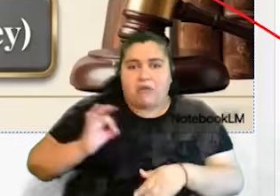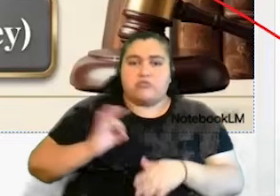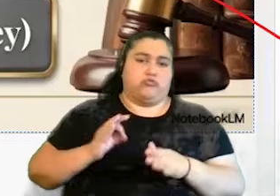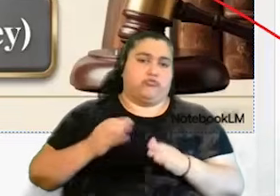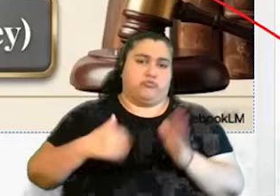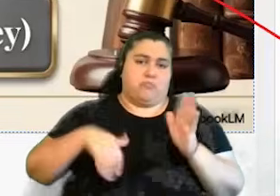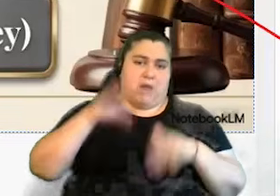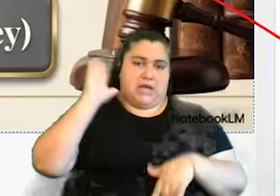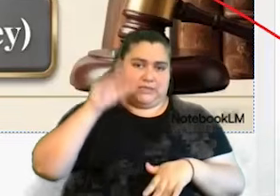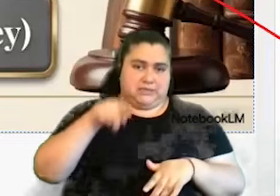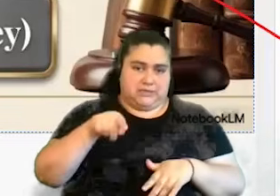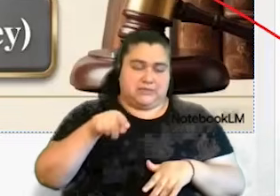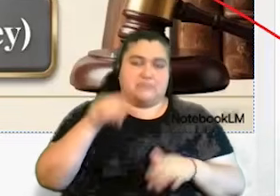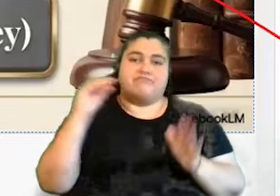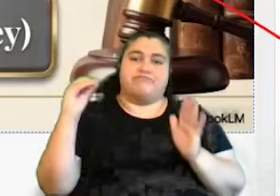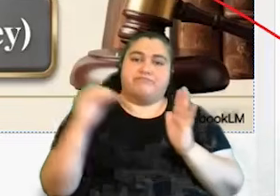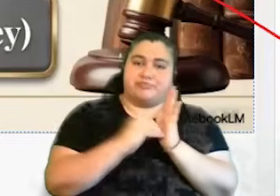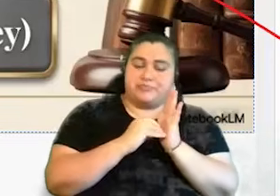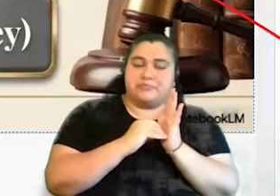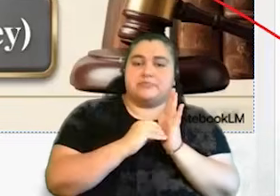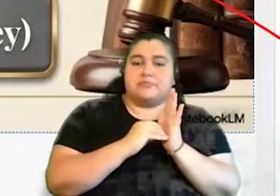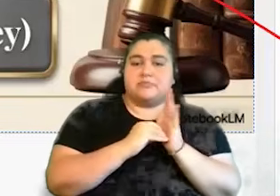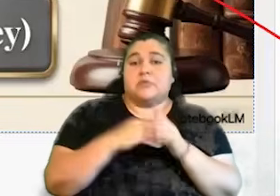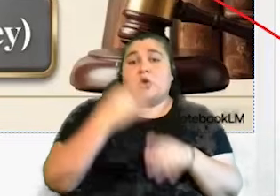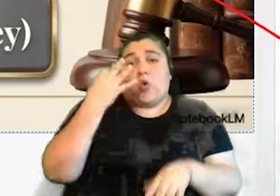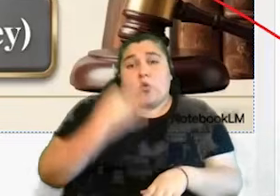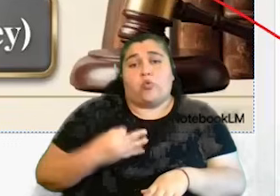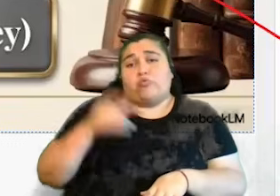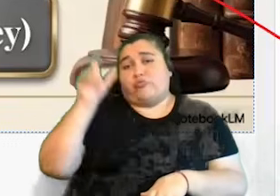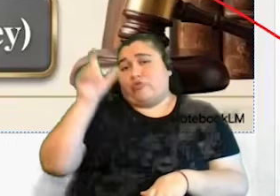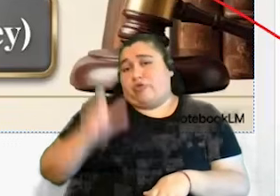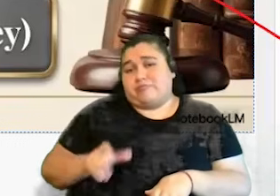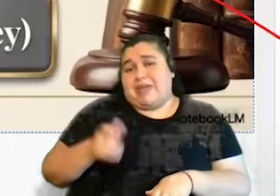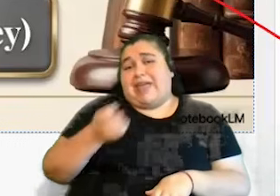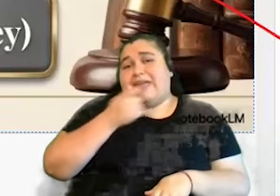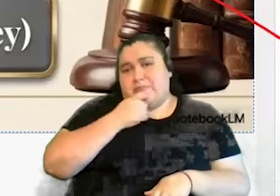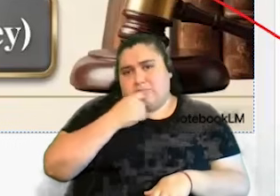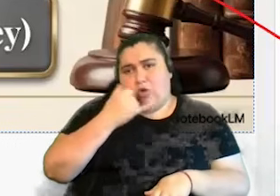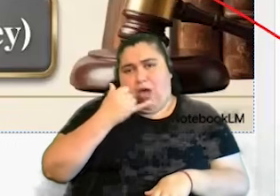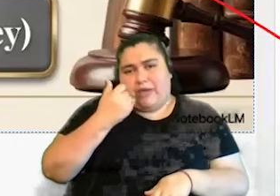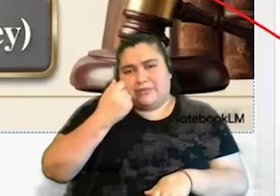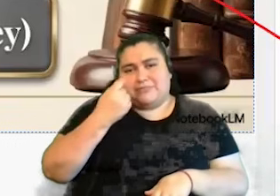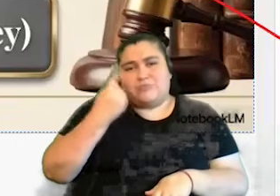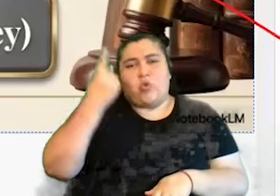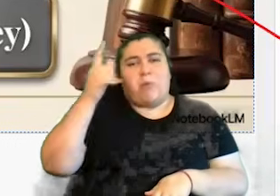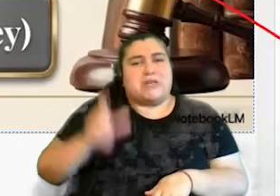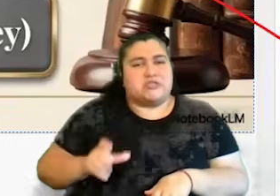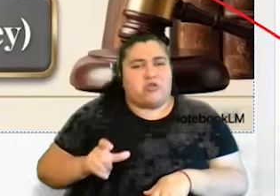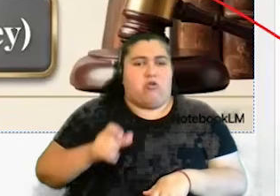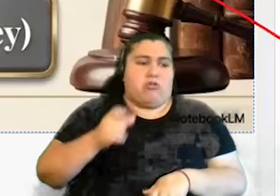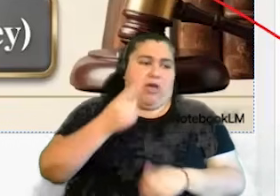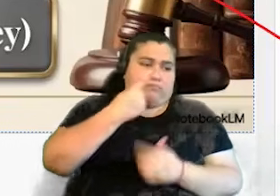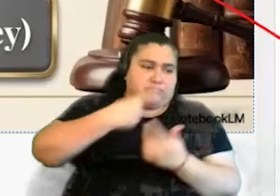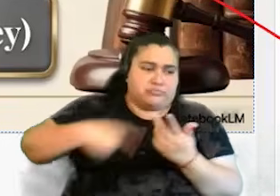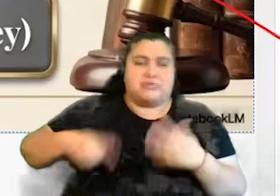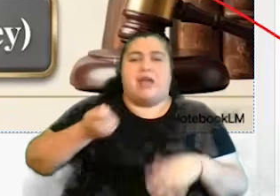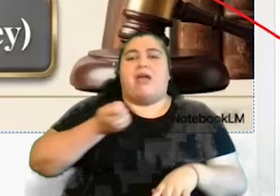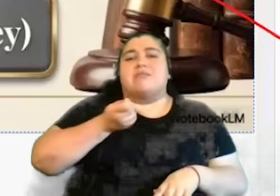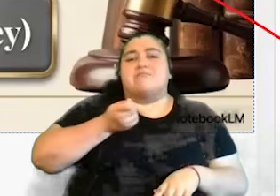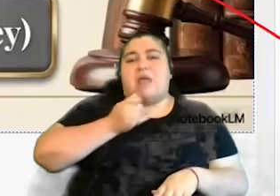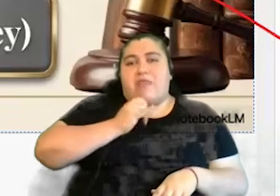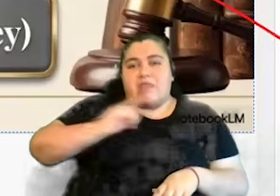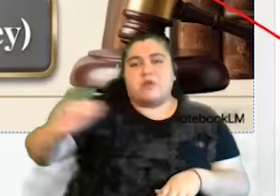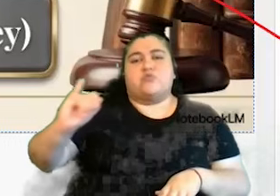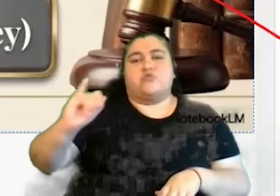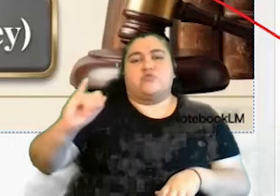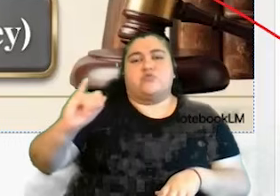al caso, también había una persona, o mejor dicho, varias personas, que estaban denunciadas penalmente. Ahora bien,